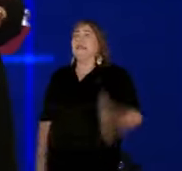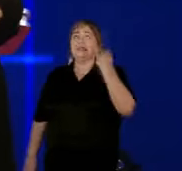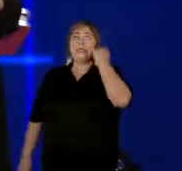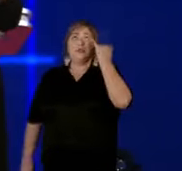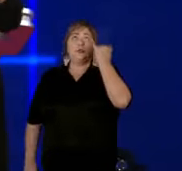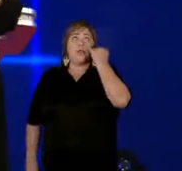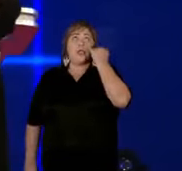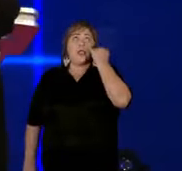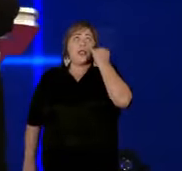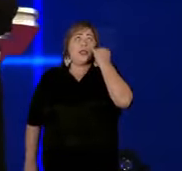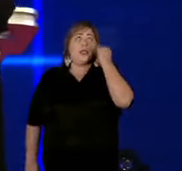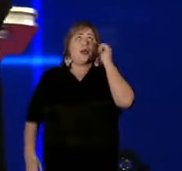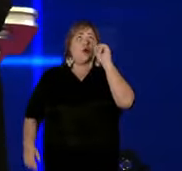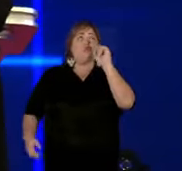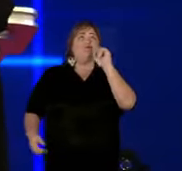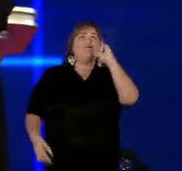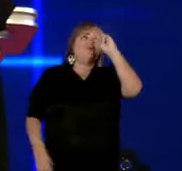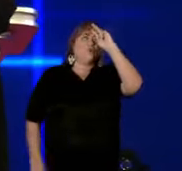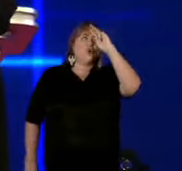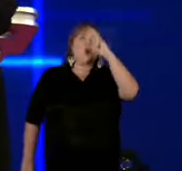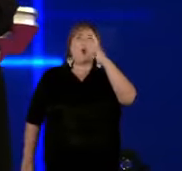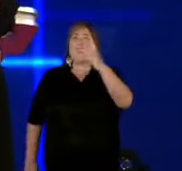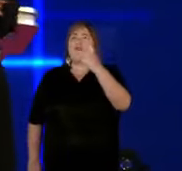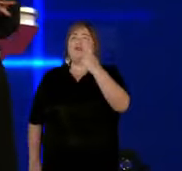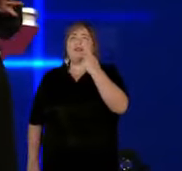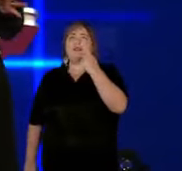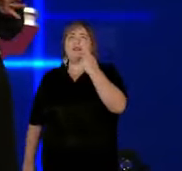si no hubiera